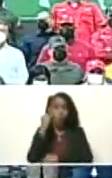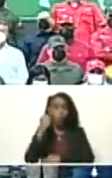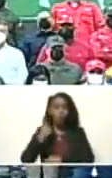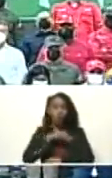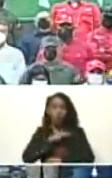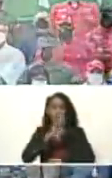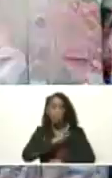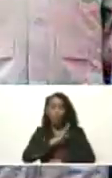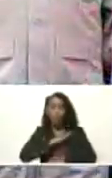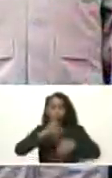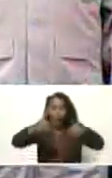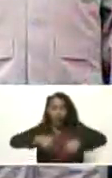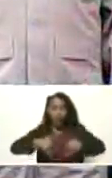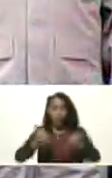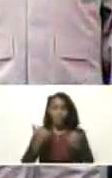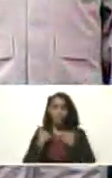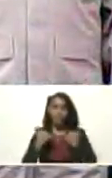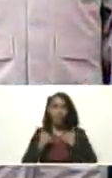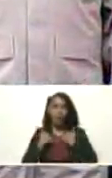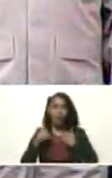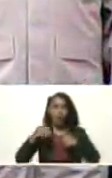esfuerzo propio, nosotros mismos.